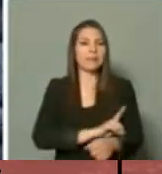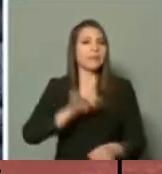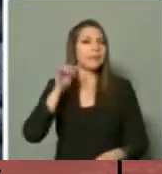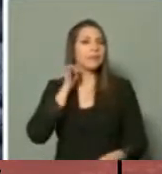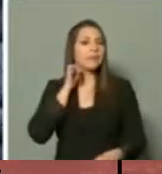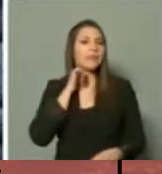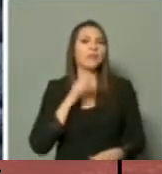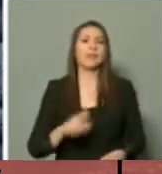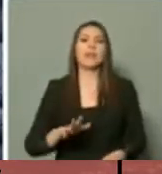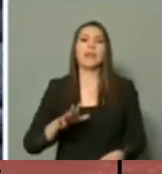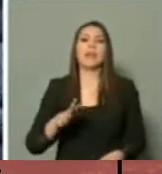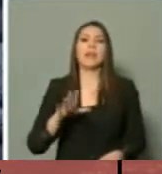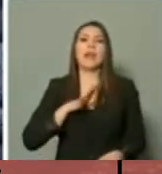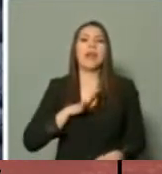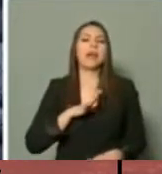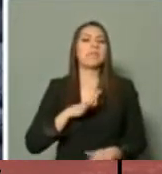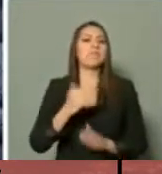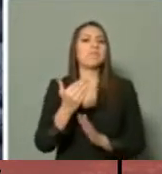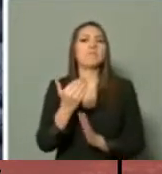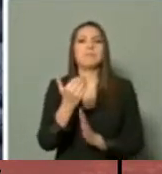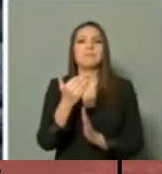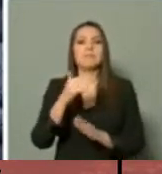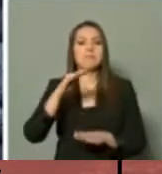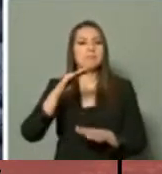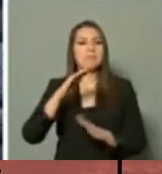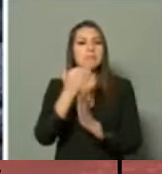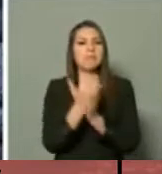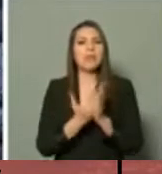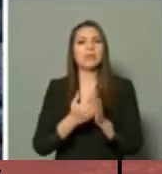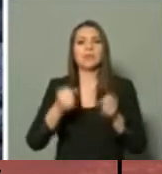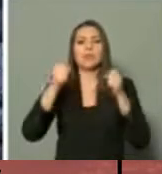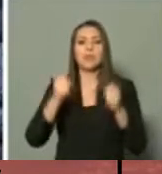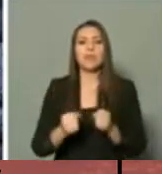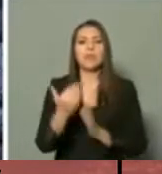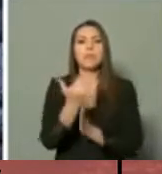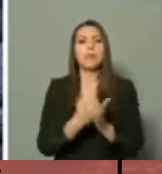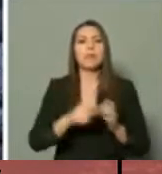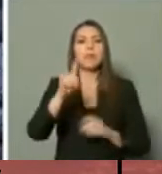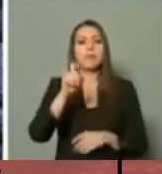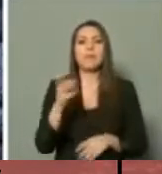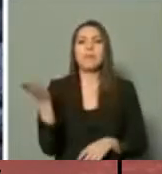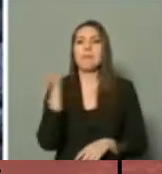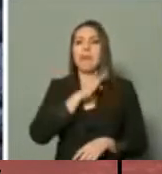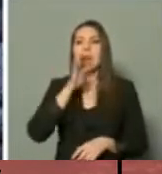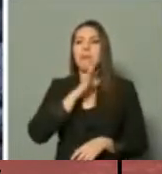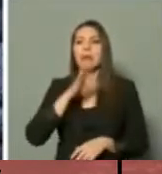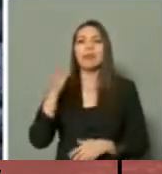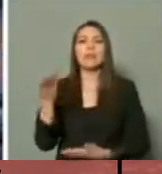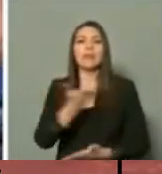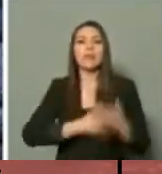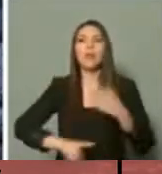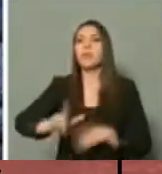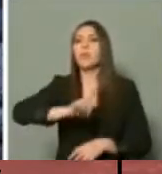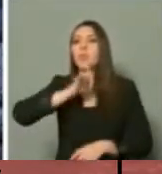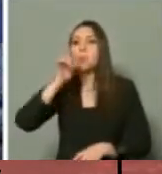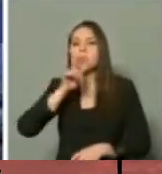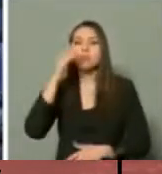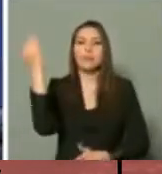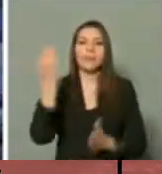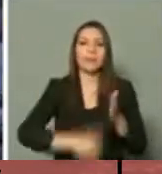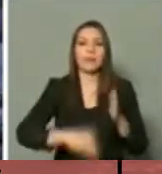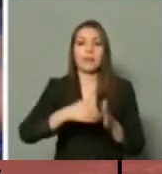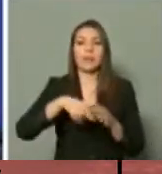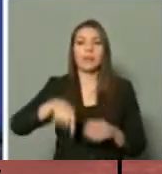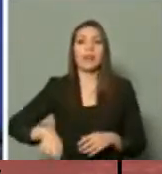más inseguridad, menos agua, malos servicios. Porque quiero que sepas que en Azcapotzalco, la esperanza